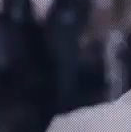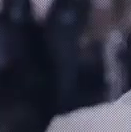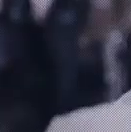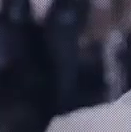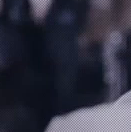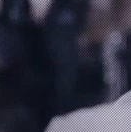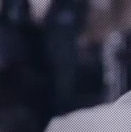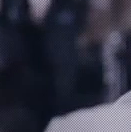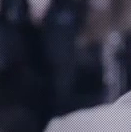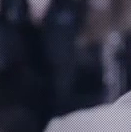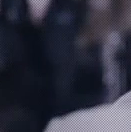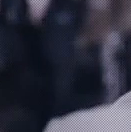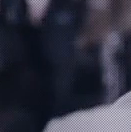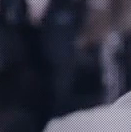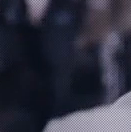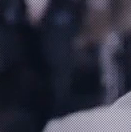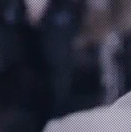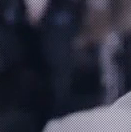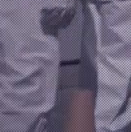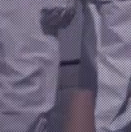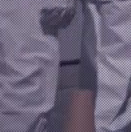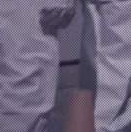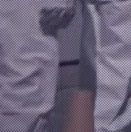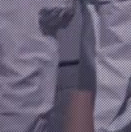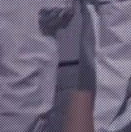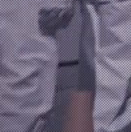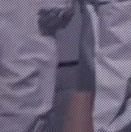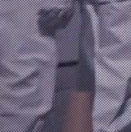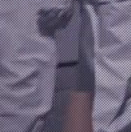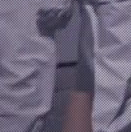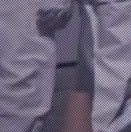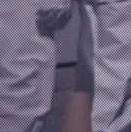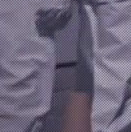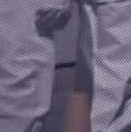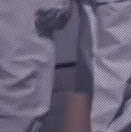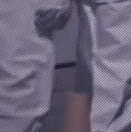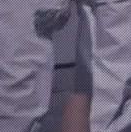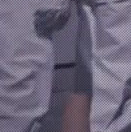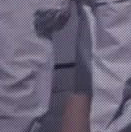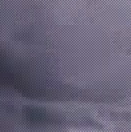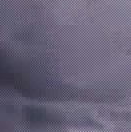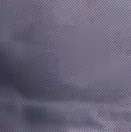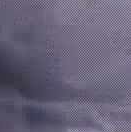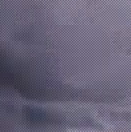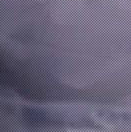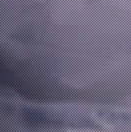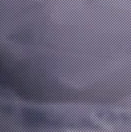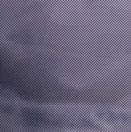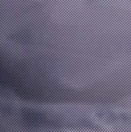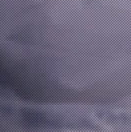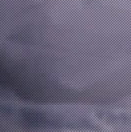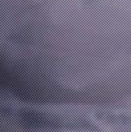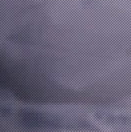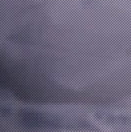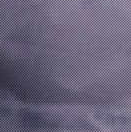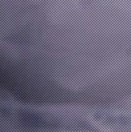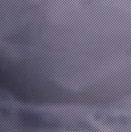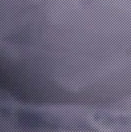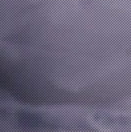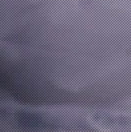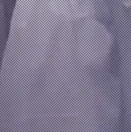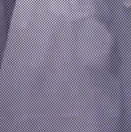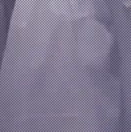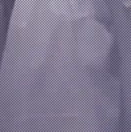Con pasión te preparaste para esta noble misión de cuidarnos por